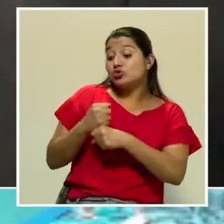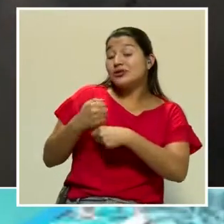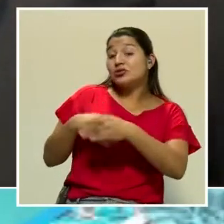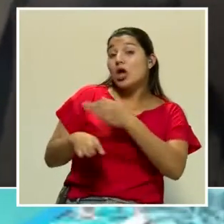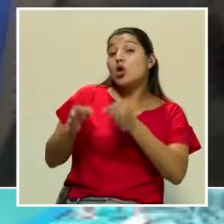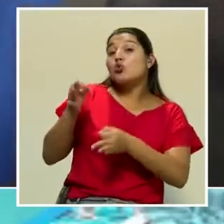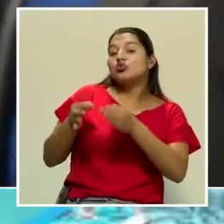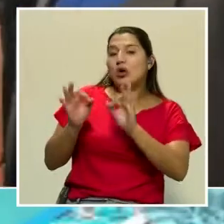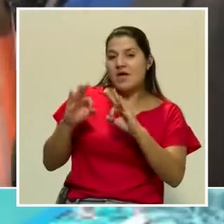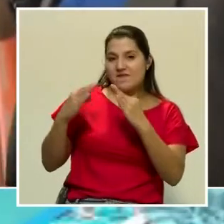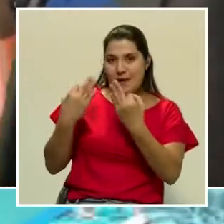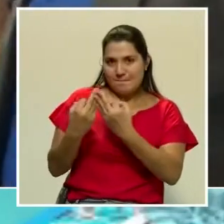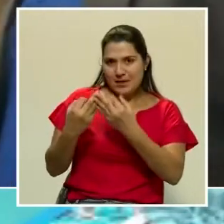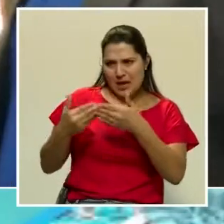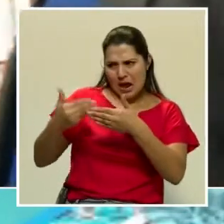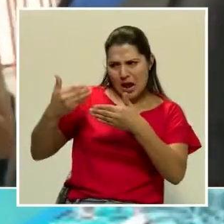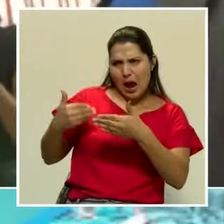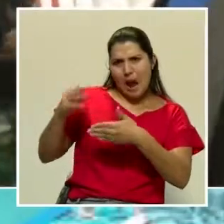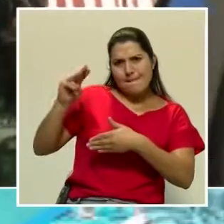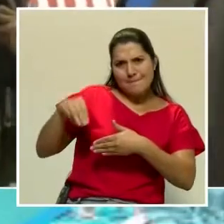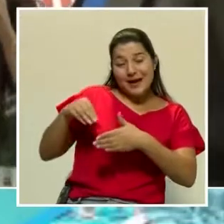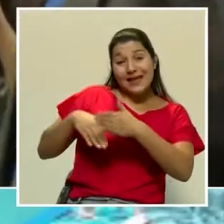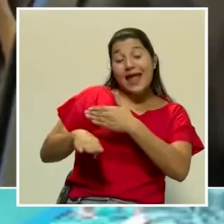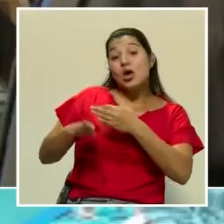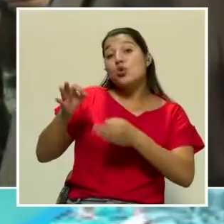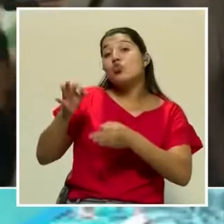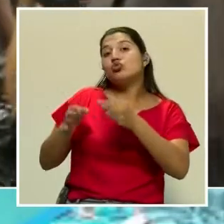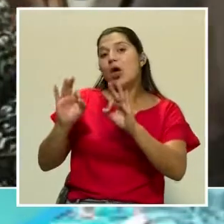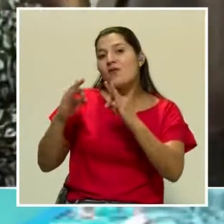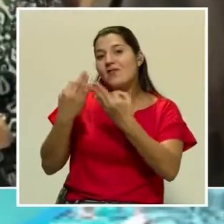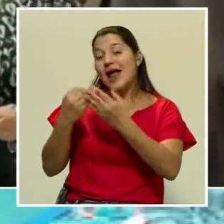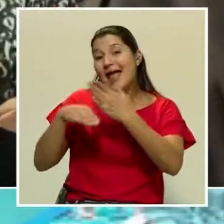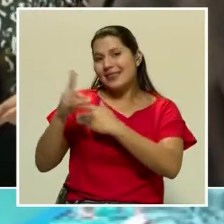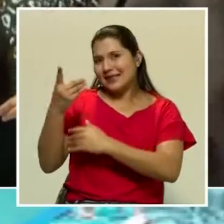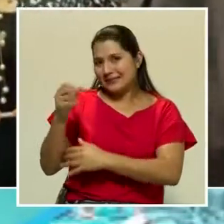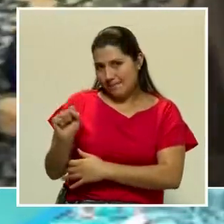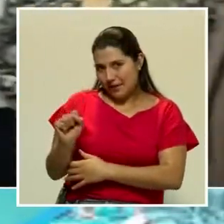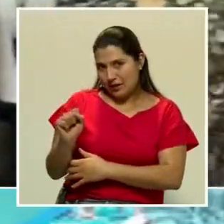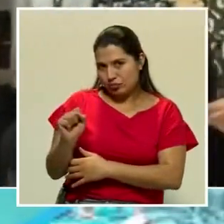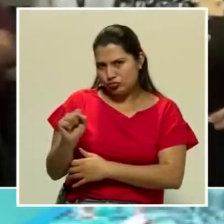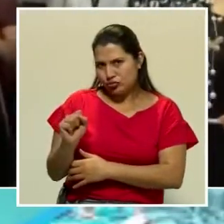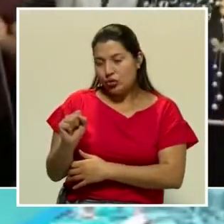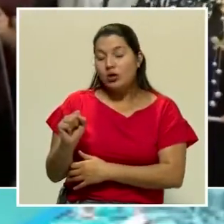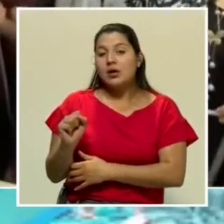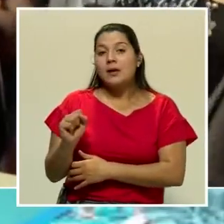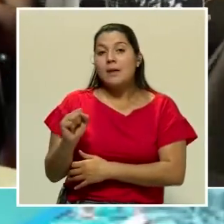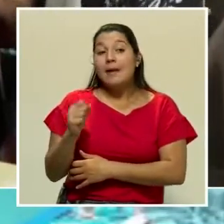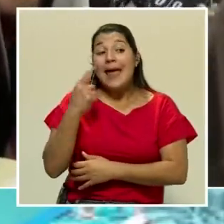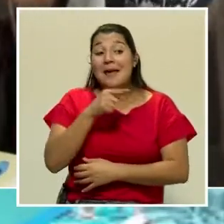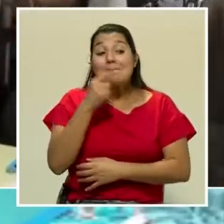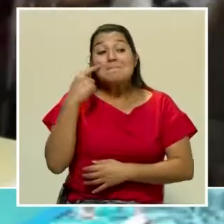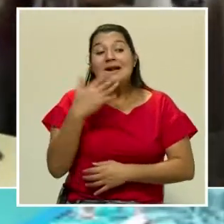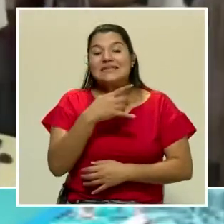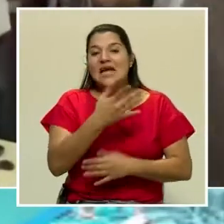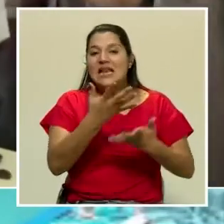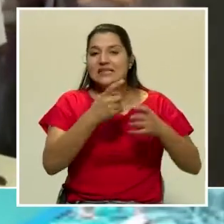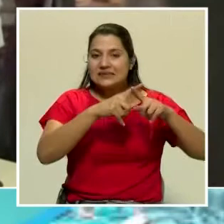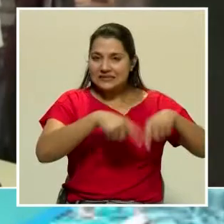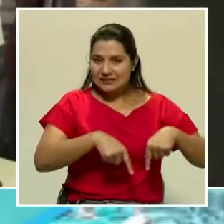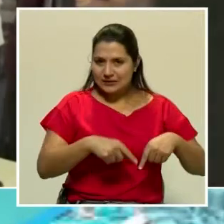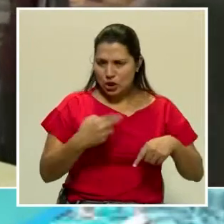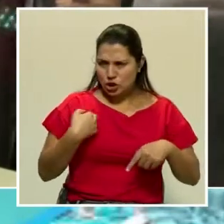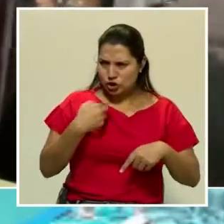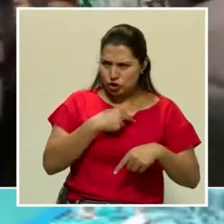que fue el pasado martes en el juzgado de familia de Desamparados. Consultamos a algunos abogados sobre cuál es este